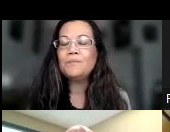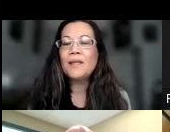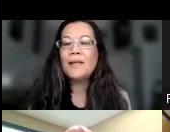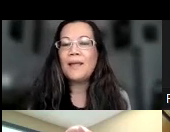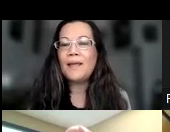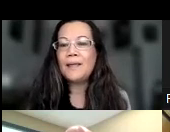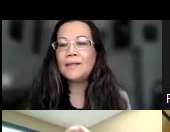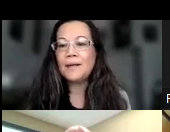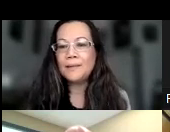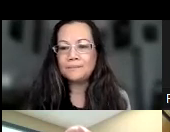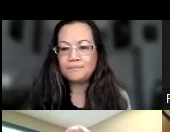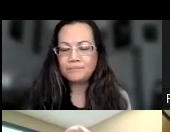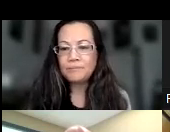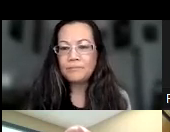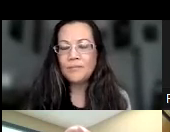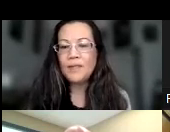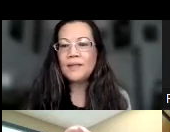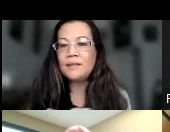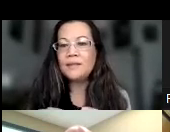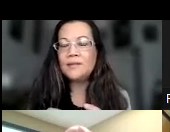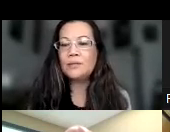y vamos a hacer videos en inglés.